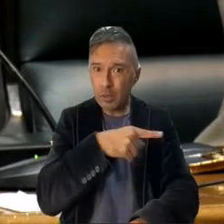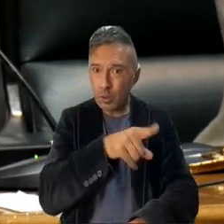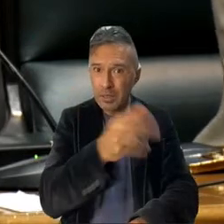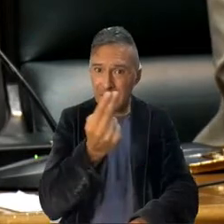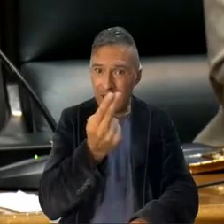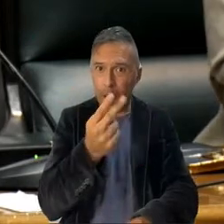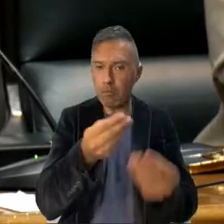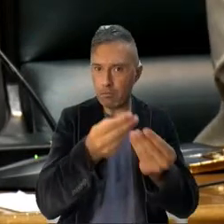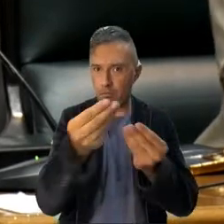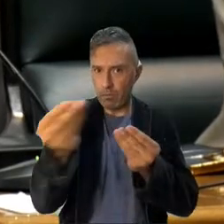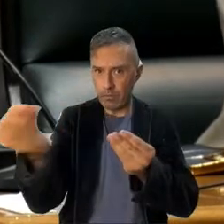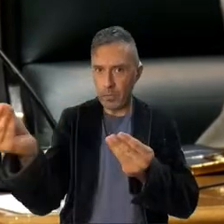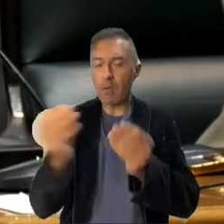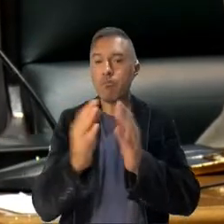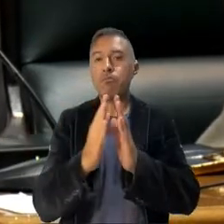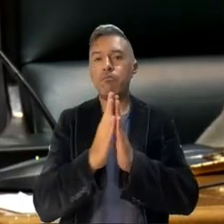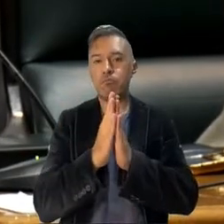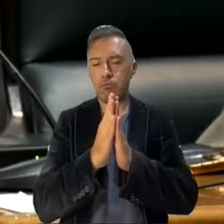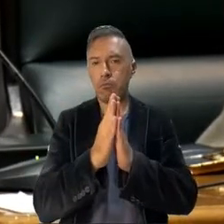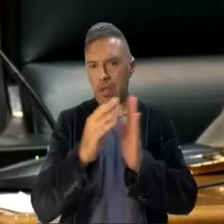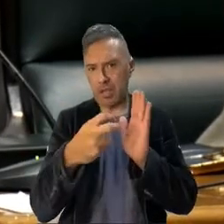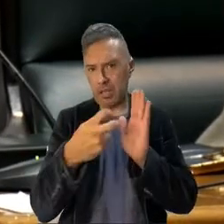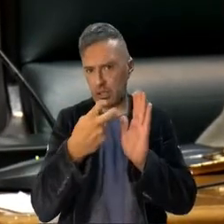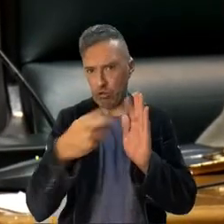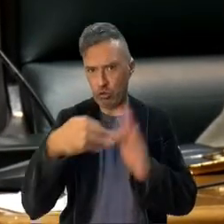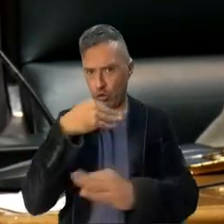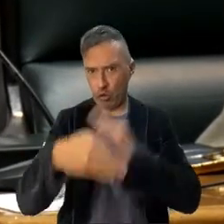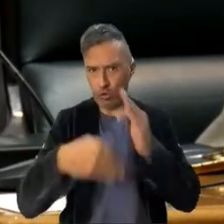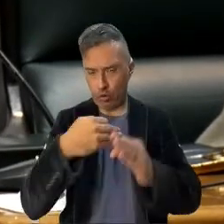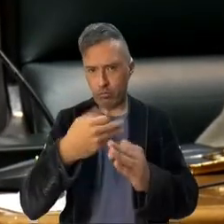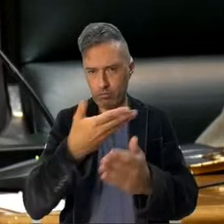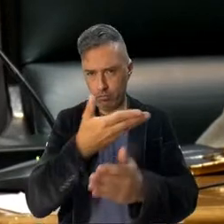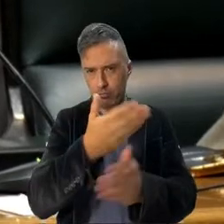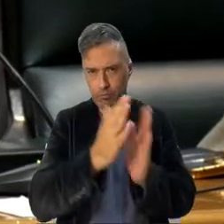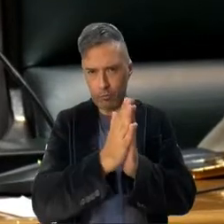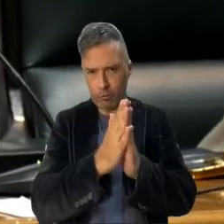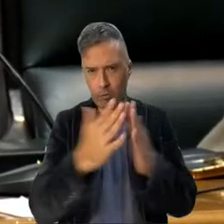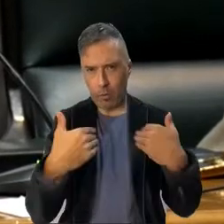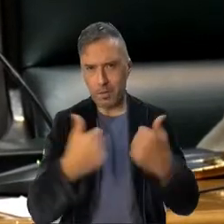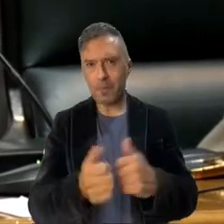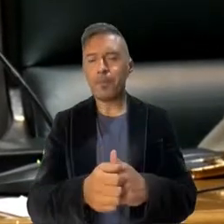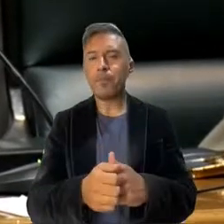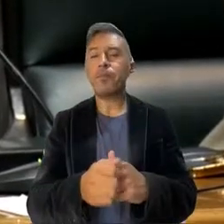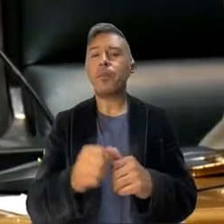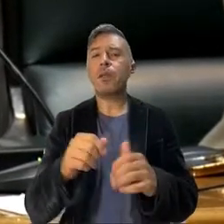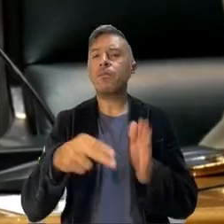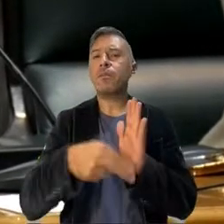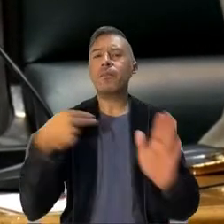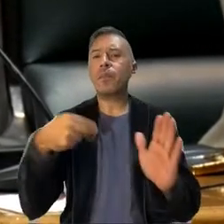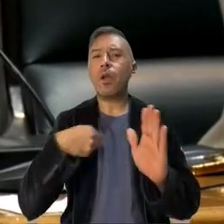le manifestamos nuestra distinguida consideración. Atentamente,